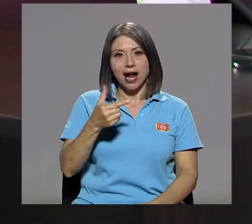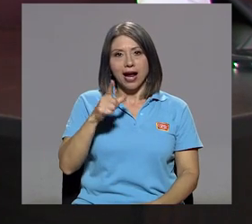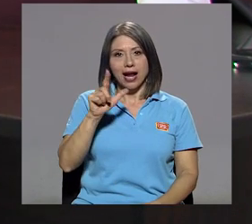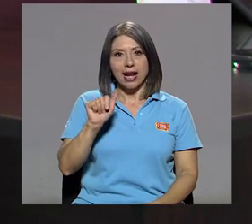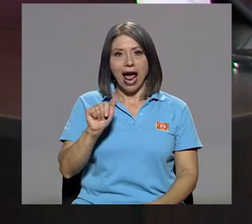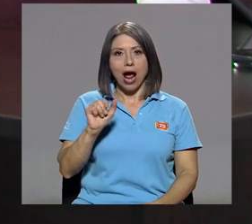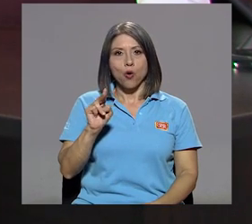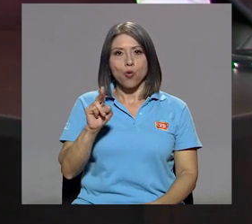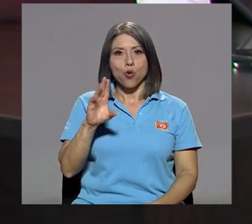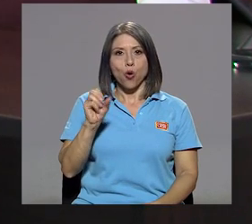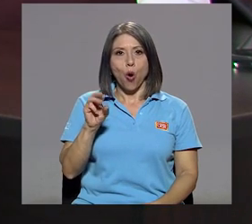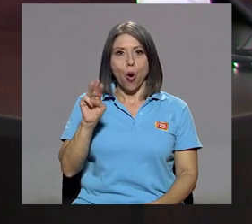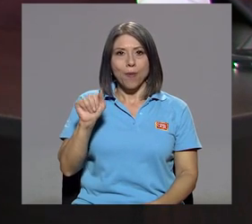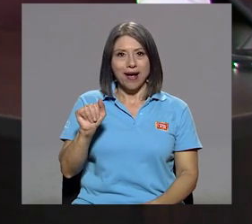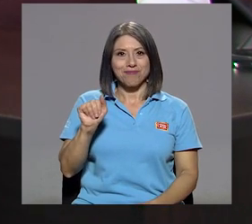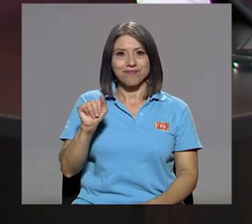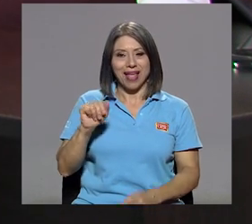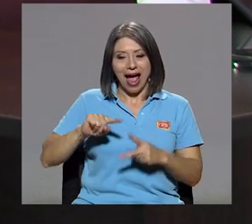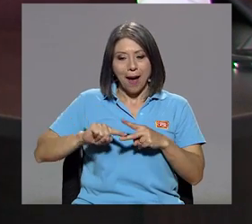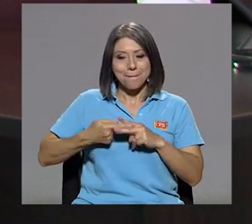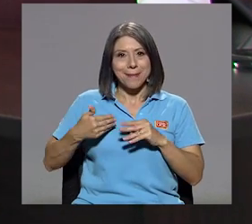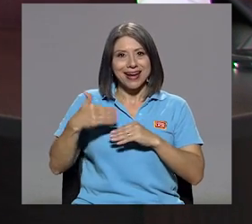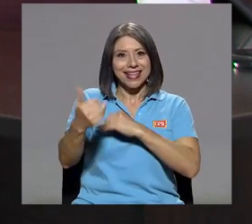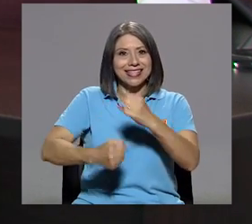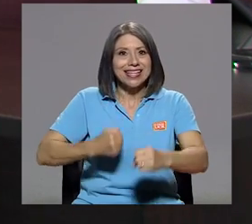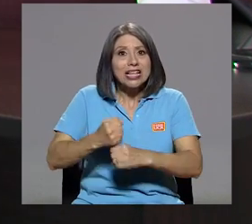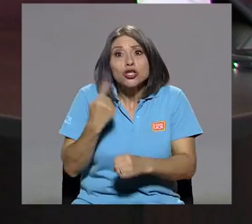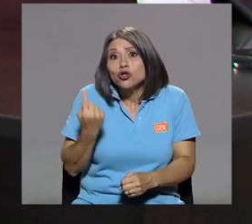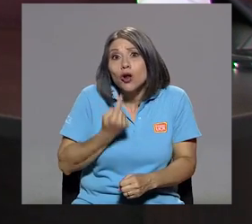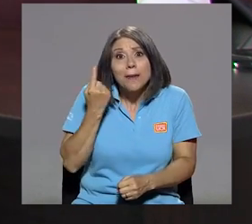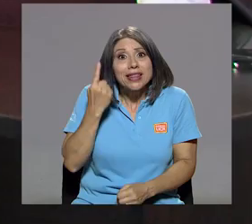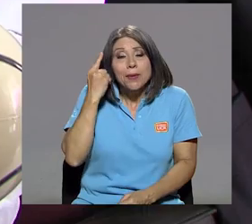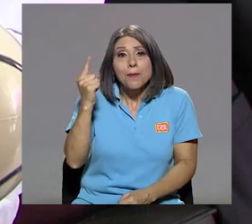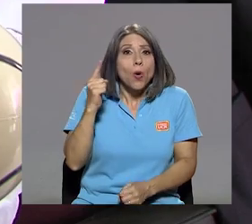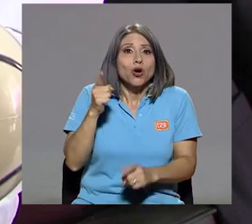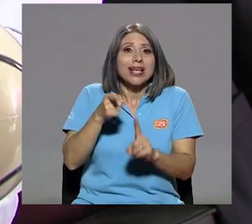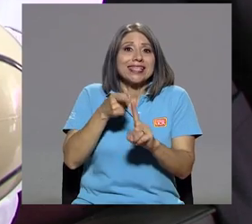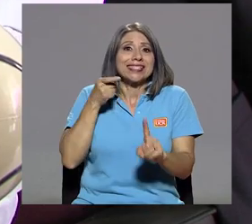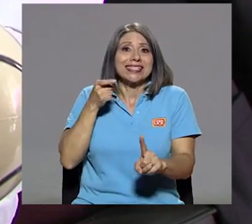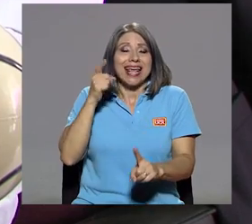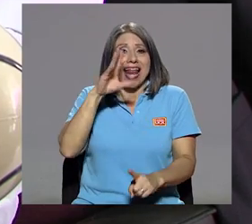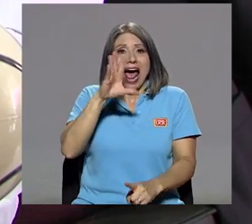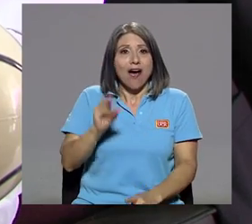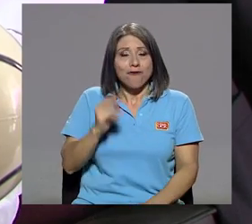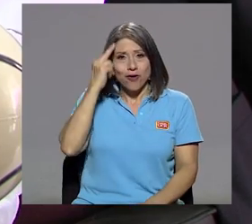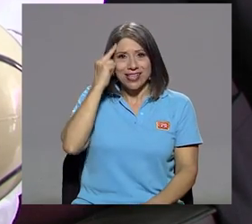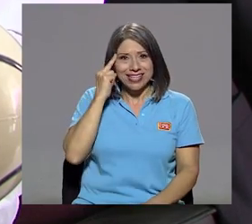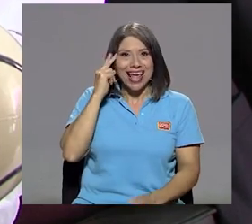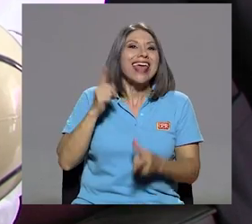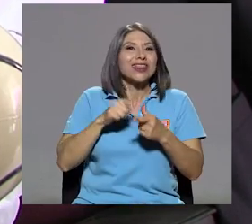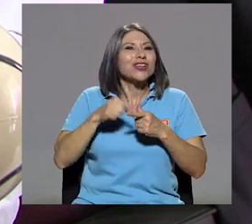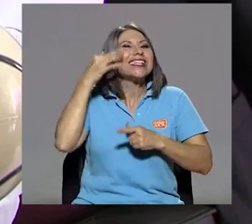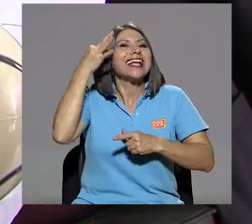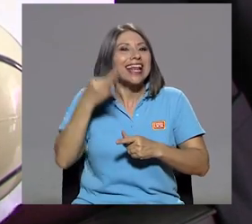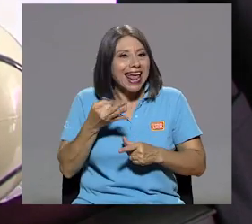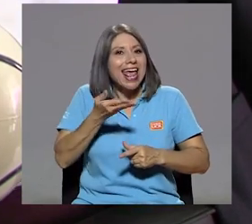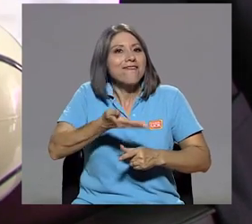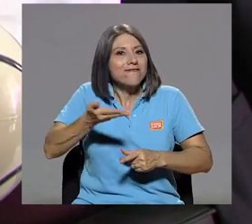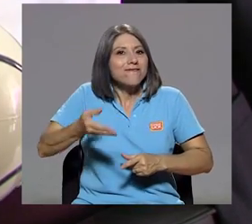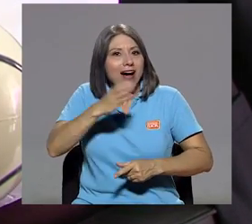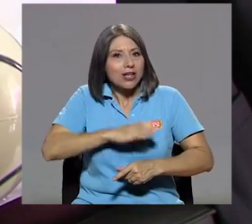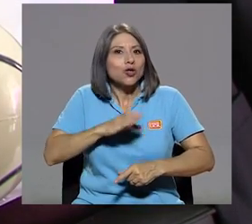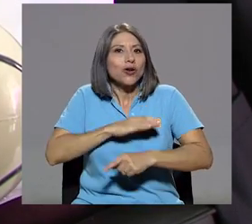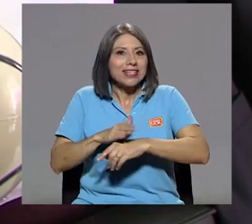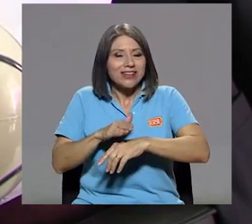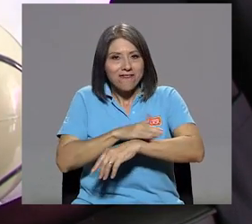glaucoma a partir de cierta edad solo por el hecho de ser afrodescendientes. Entonces, se considera que también hay factores raciales. Esto